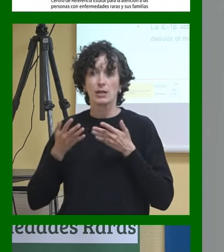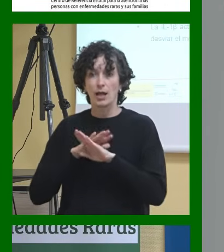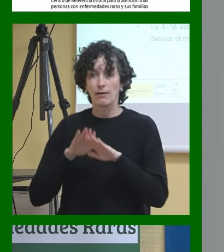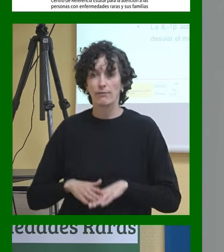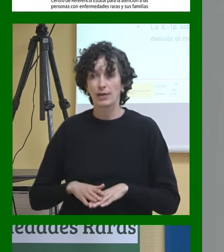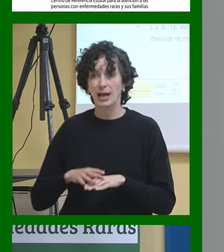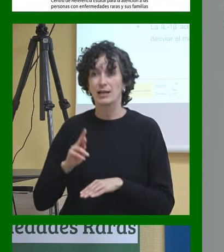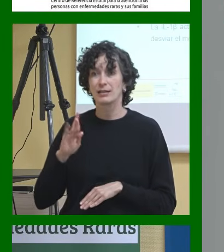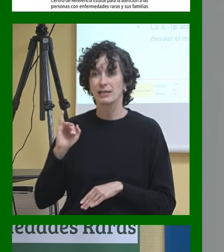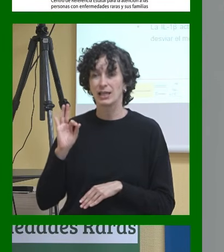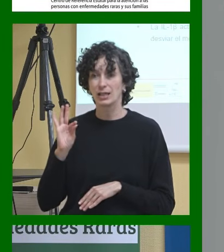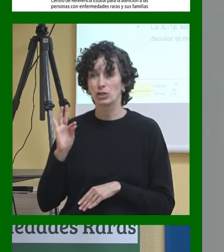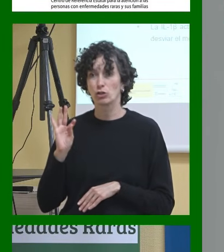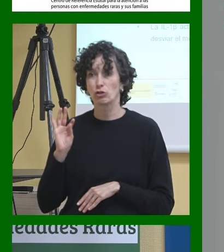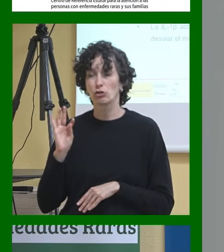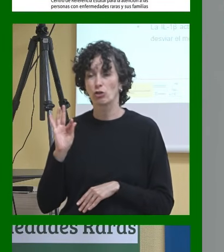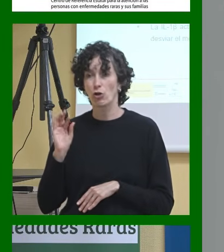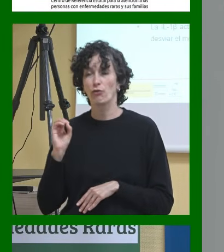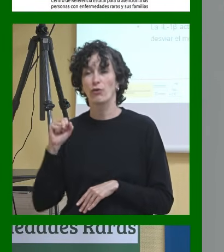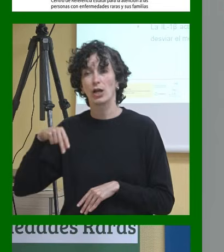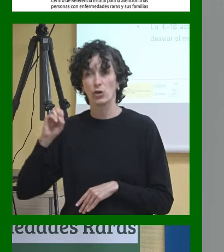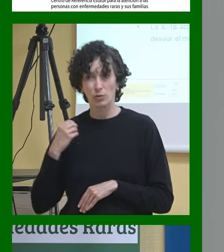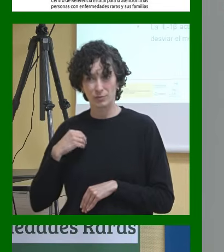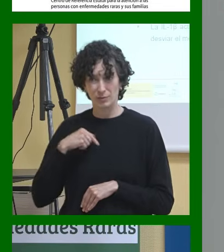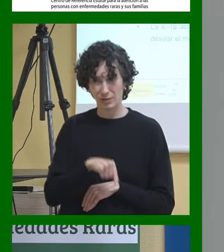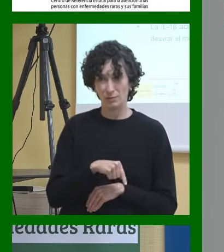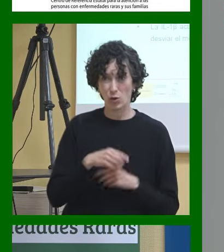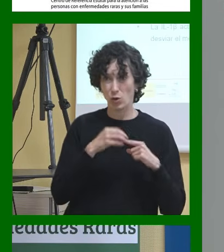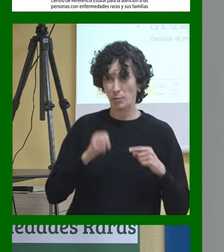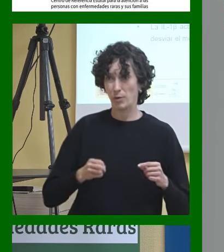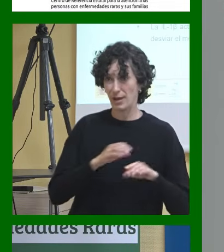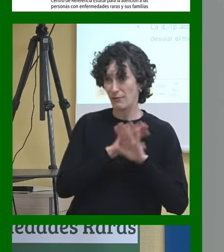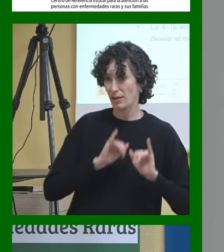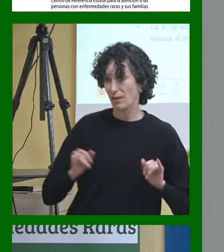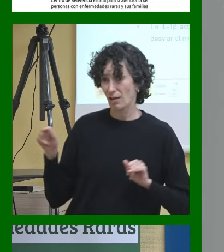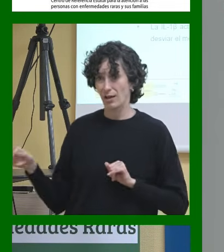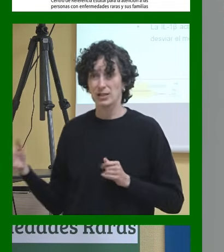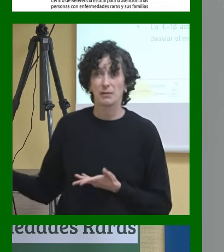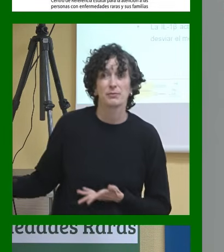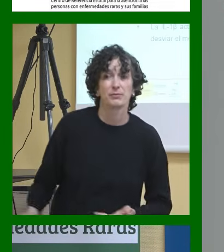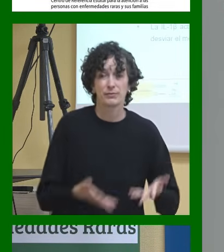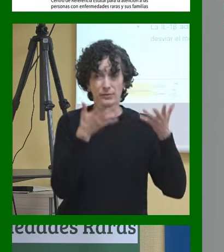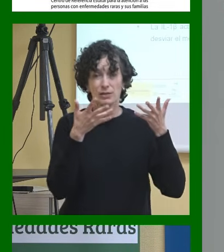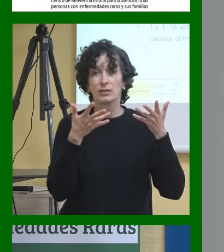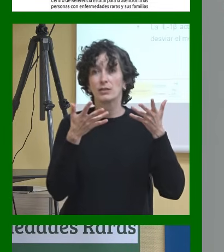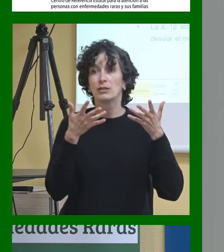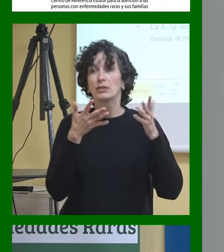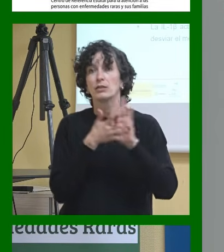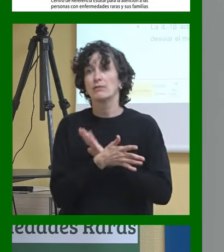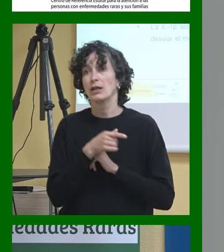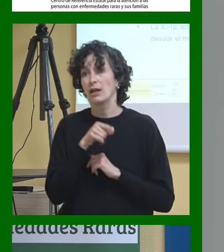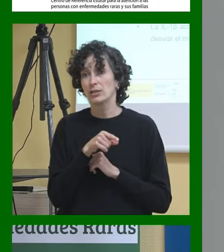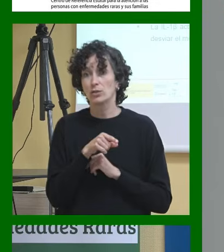del triptófano, que es como el precursor de esa serotonina, en lugar de transformarse en serotonina, digamos que lo